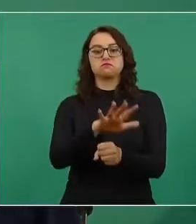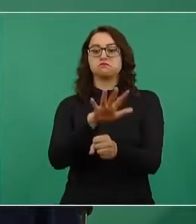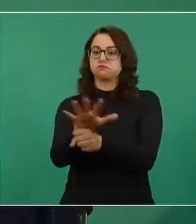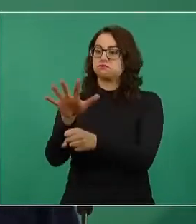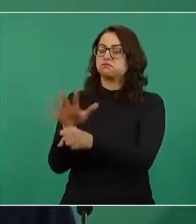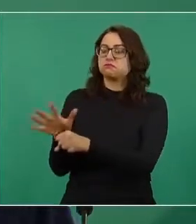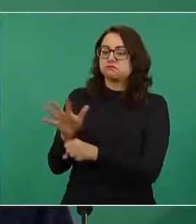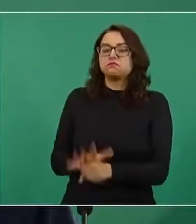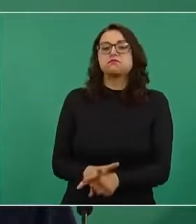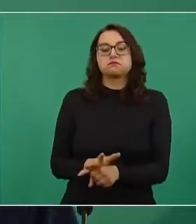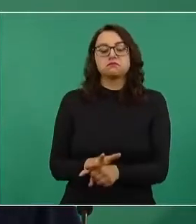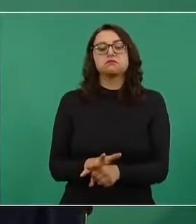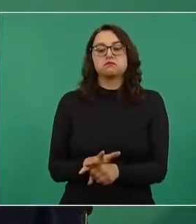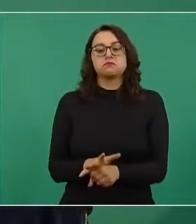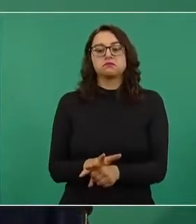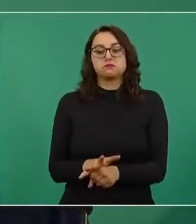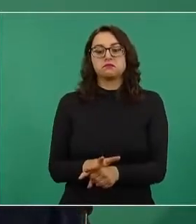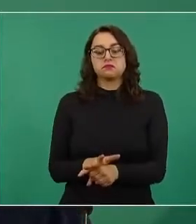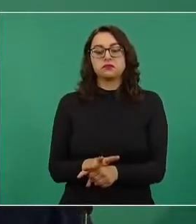no